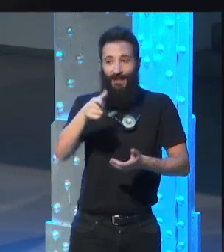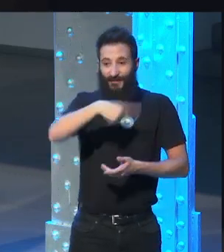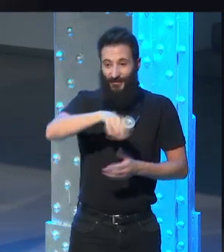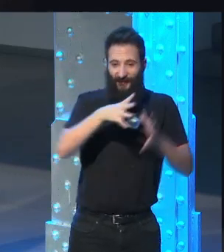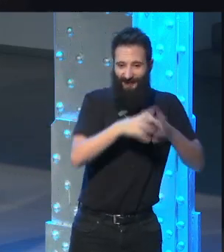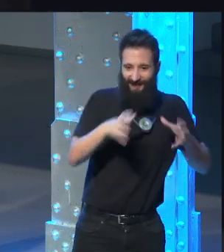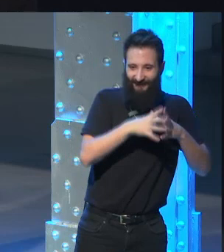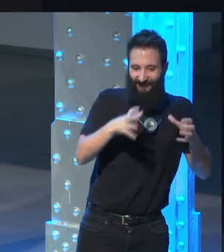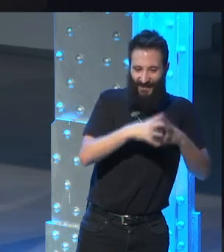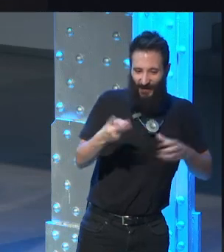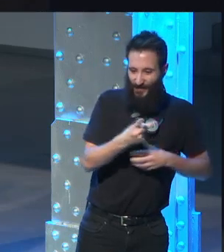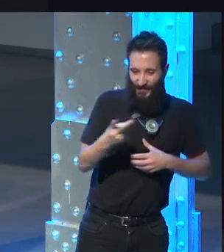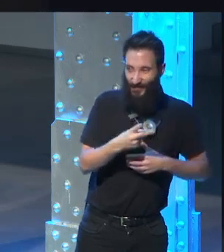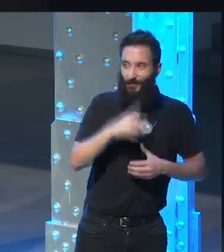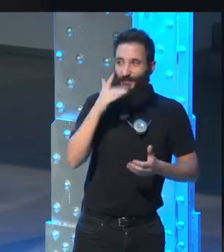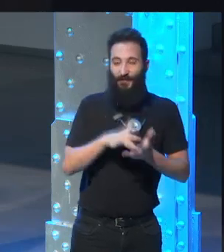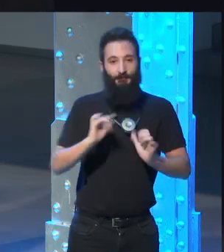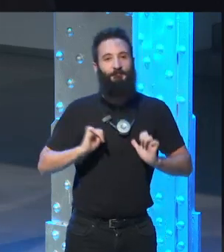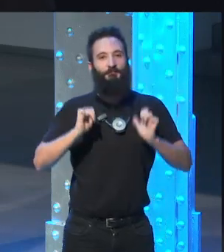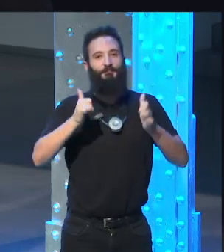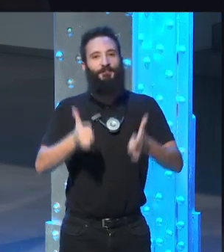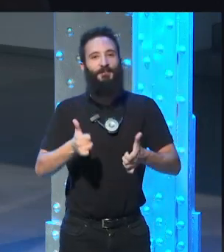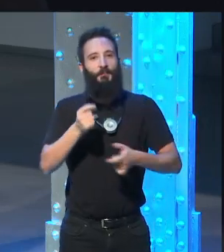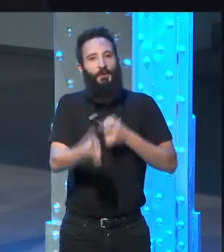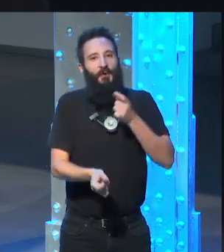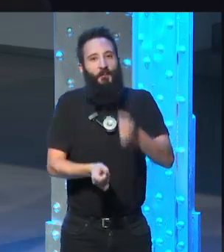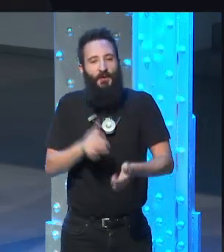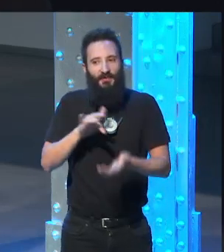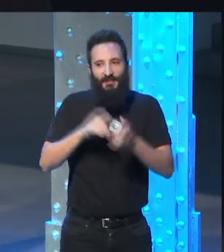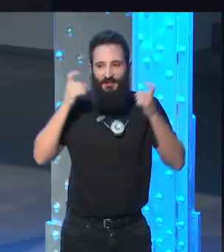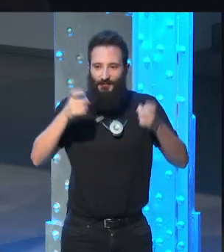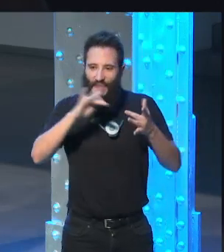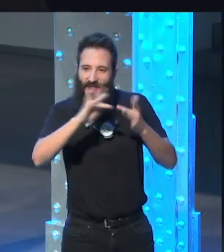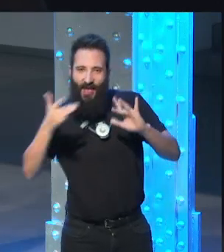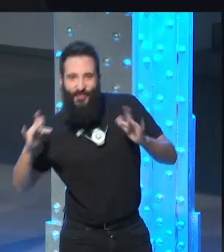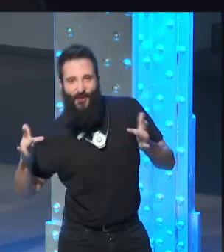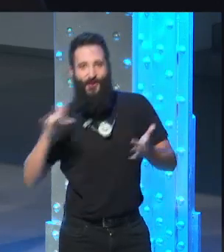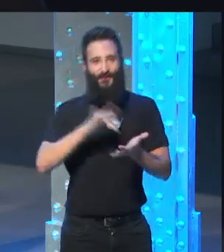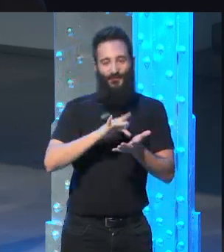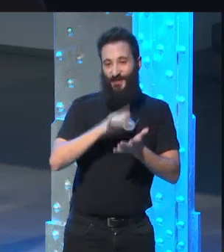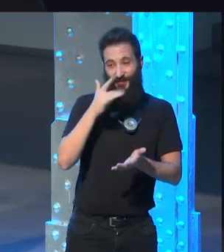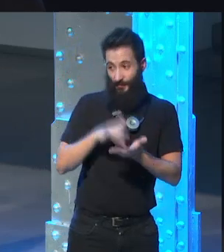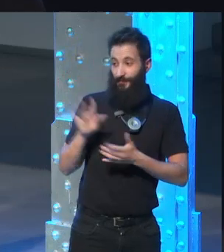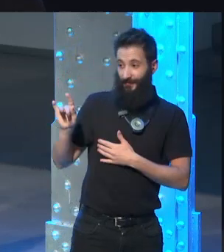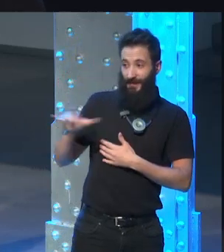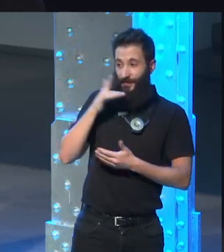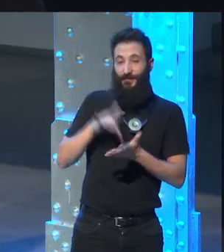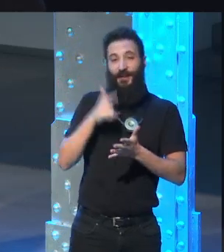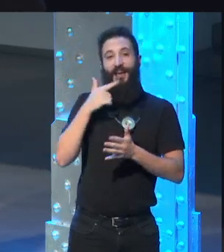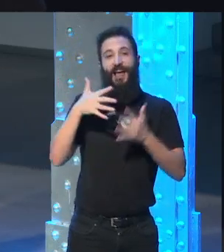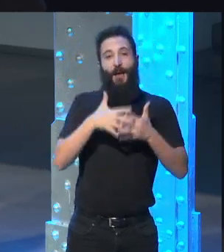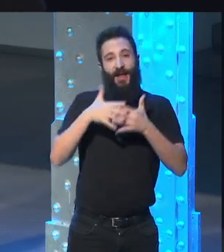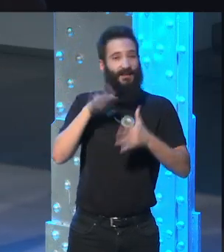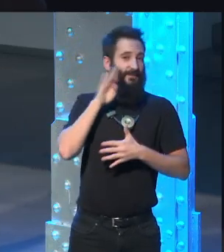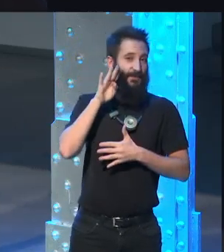entusiasmaste y se empezó a montar ahí interacción y de todo. Y... Claro, porque vos, América, vos mencionabas